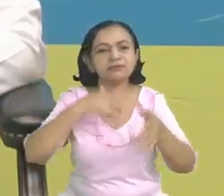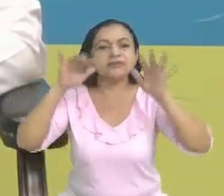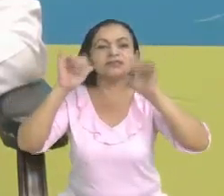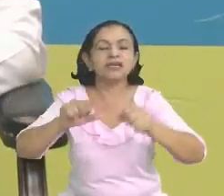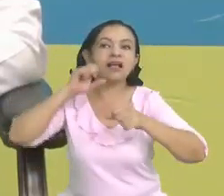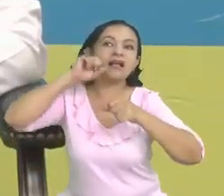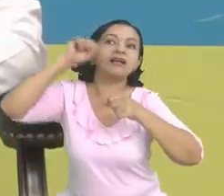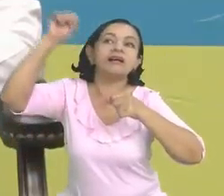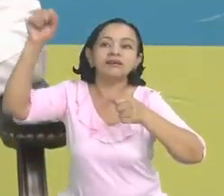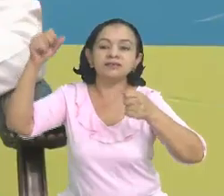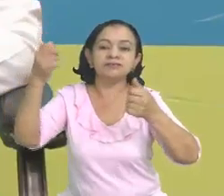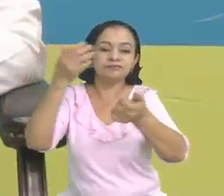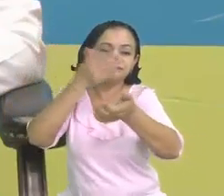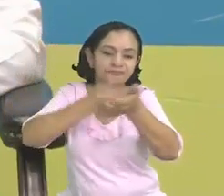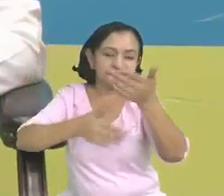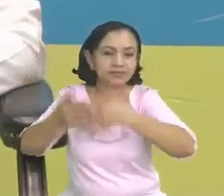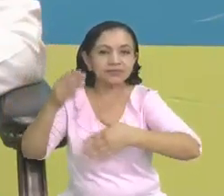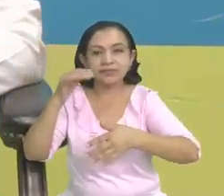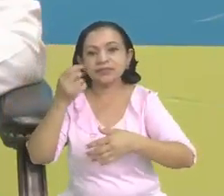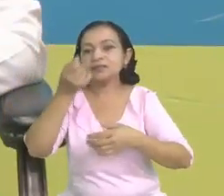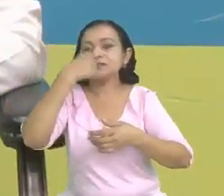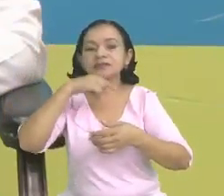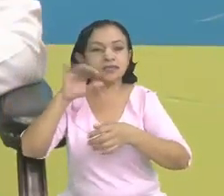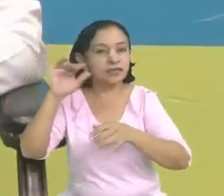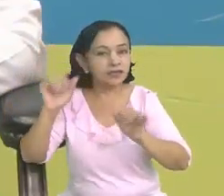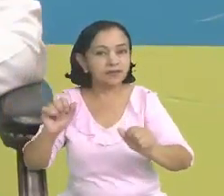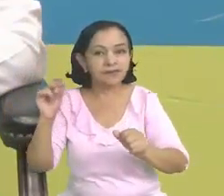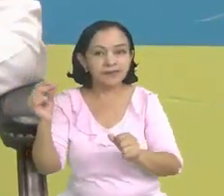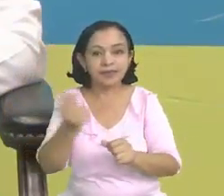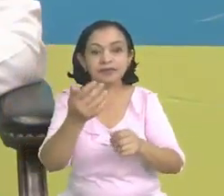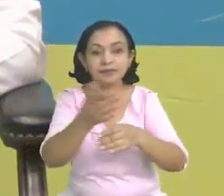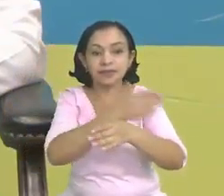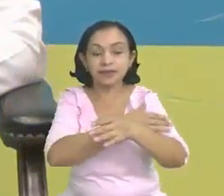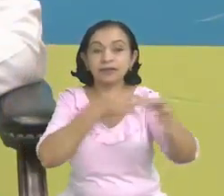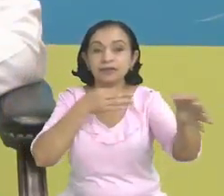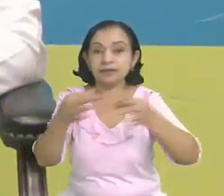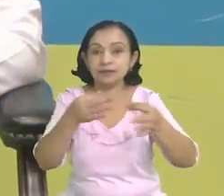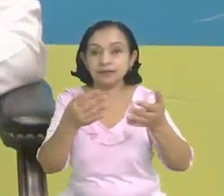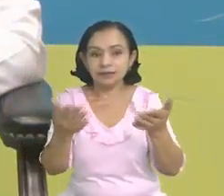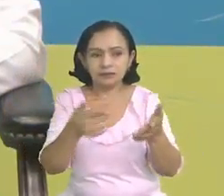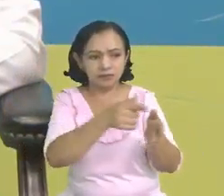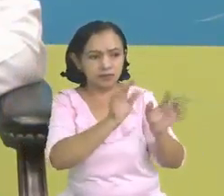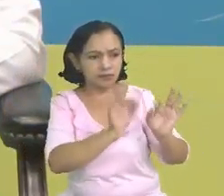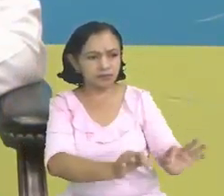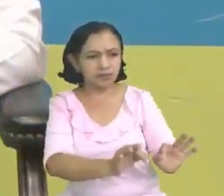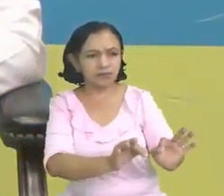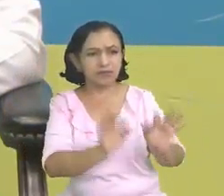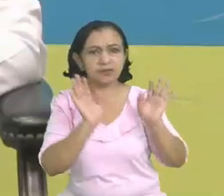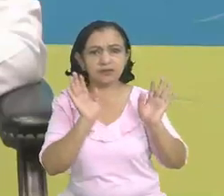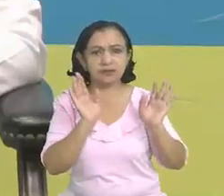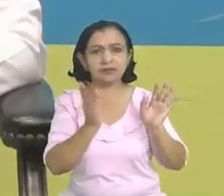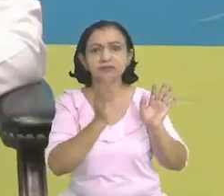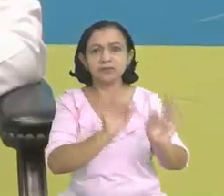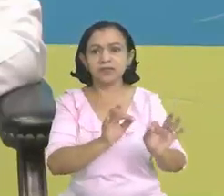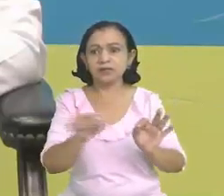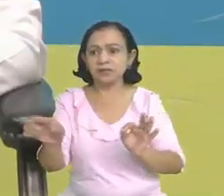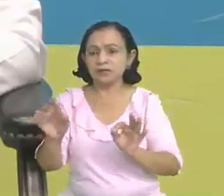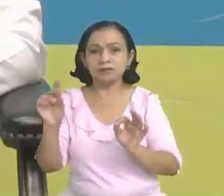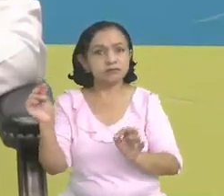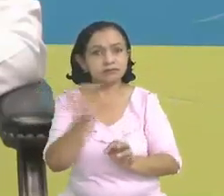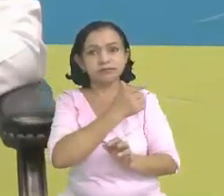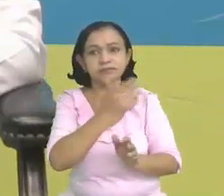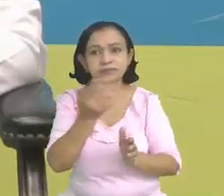reflexión ni de detenimiento. Entonces, por eso es que debemos de abordarlo. Porque de pronto vos decís, pero si estaba tranquilo, no ha pasado nada, todo está bien. Pero a lo